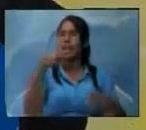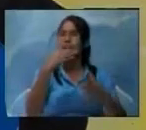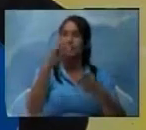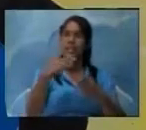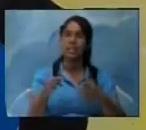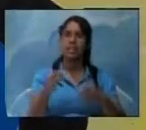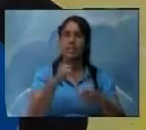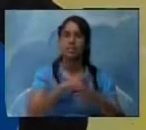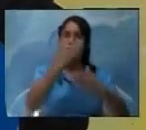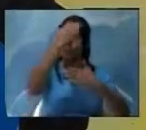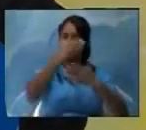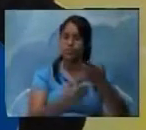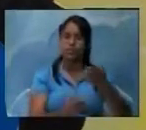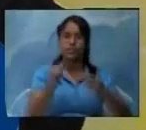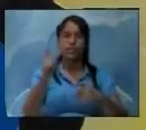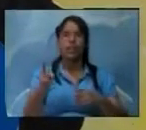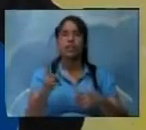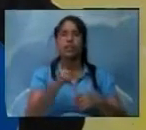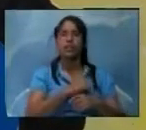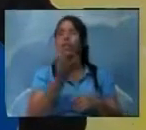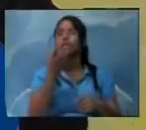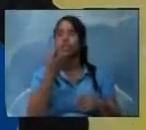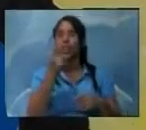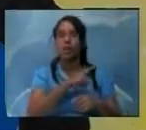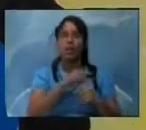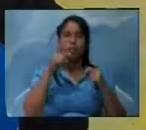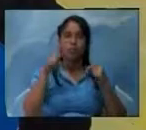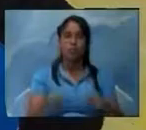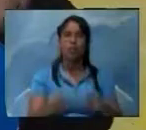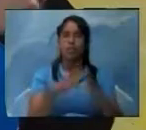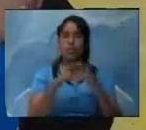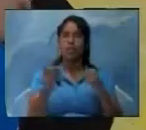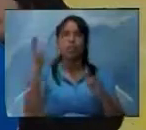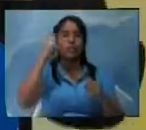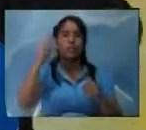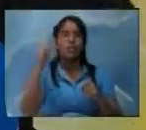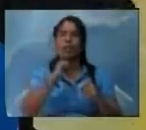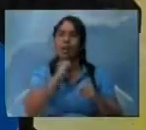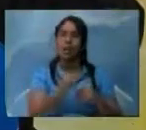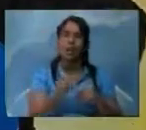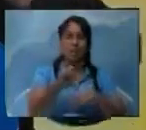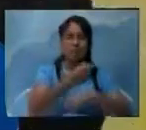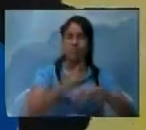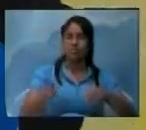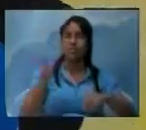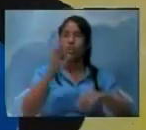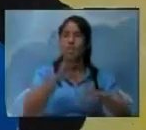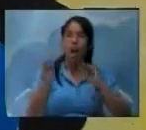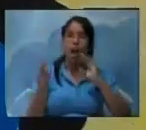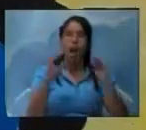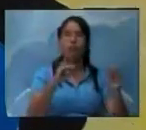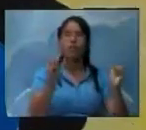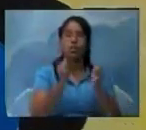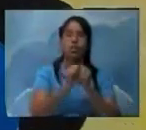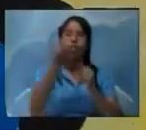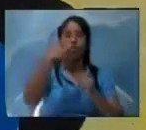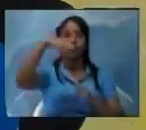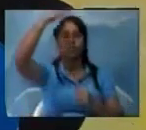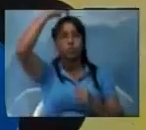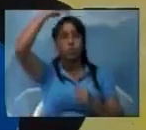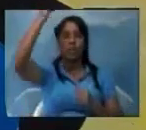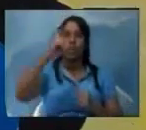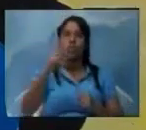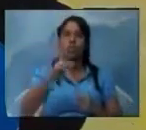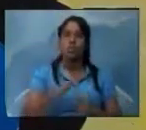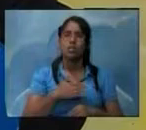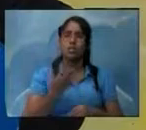Excelente tema, excelente ejemplo de estos. Sabían que eran gobernadores y que estaban hablando con su rey. No